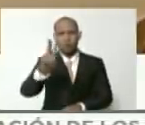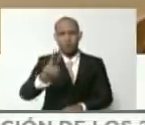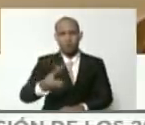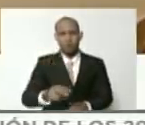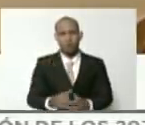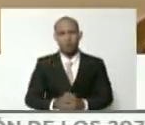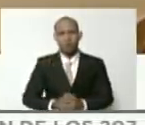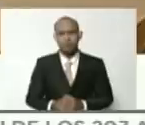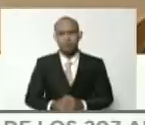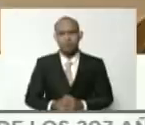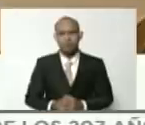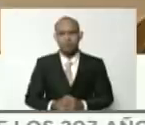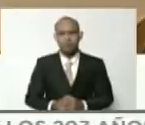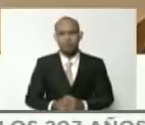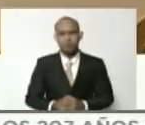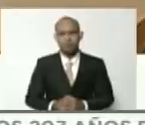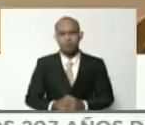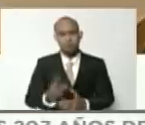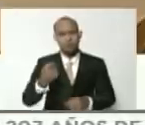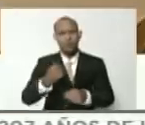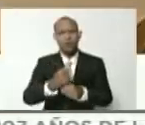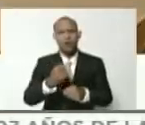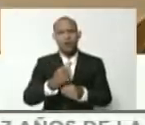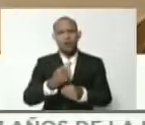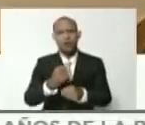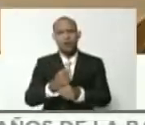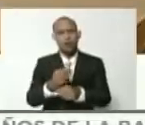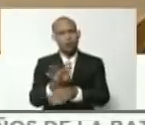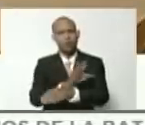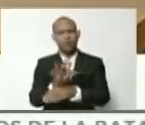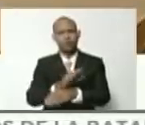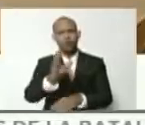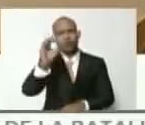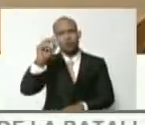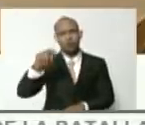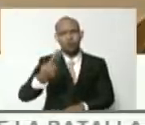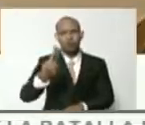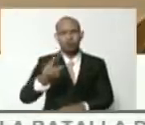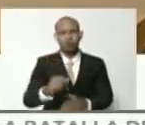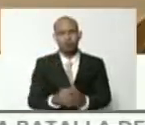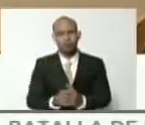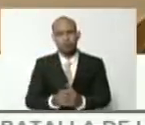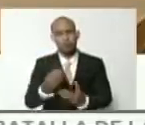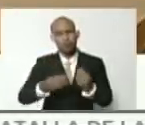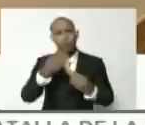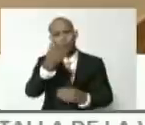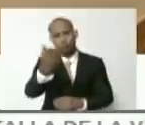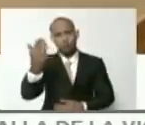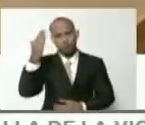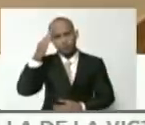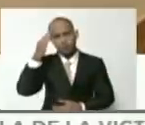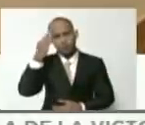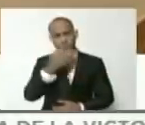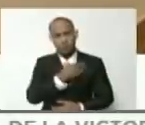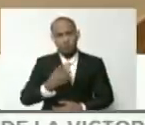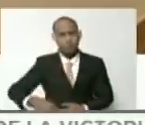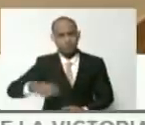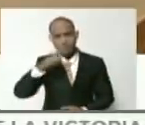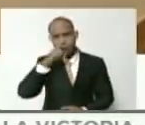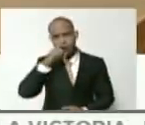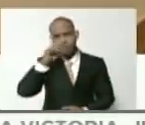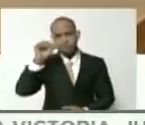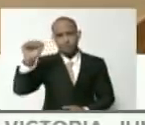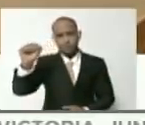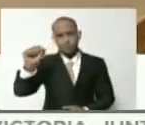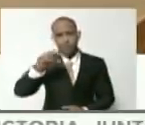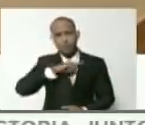Venezuela, ejerciendo las funciones de Naciones Unidas, que como usted sabe, es